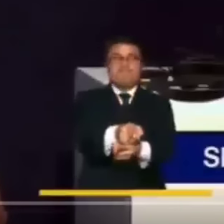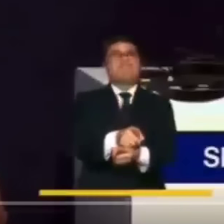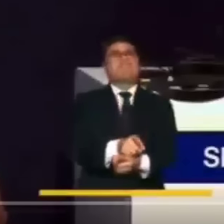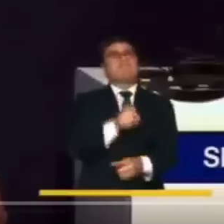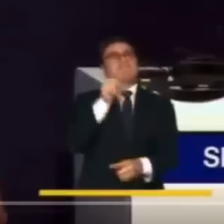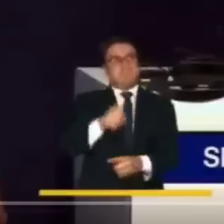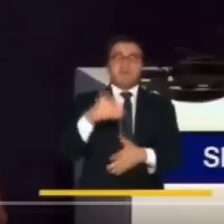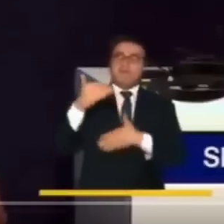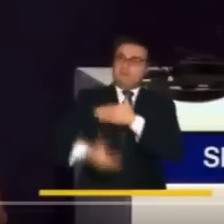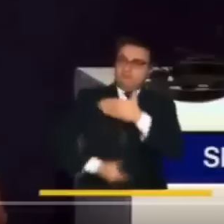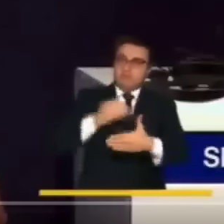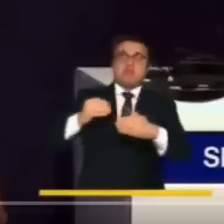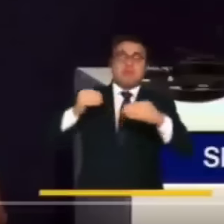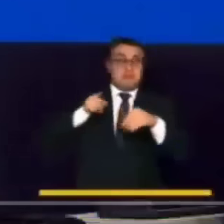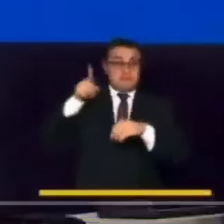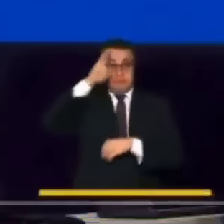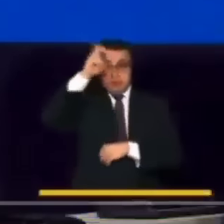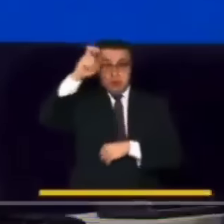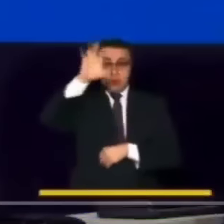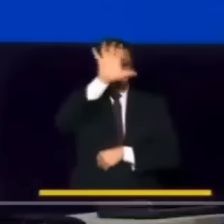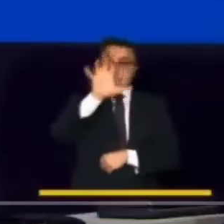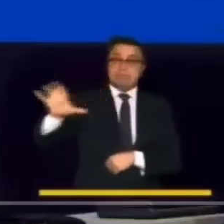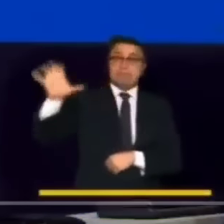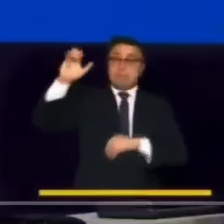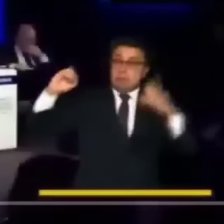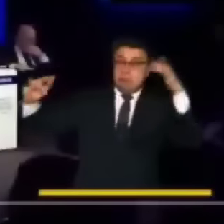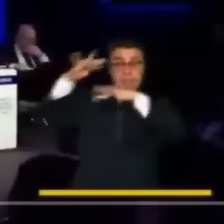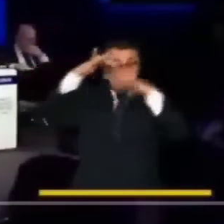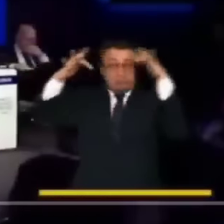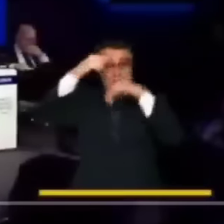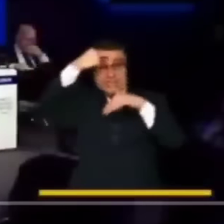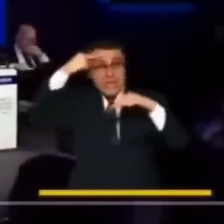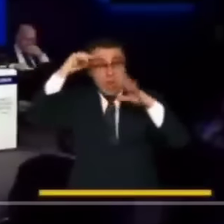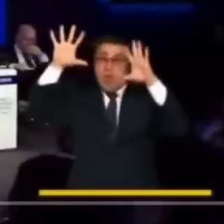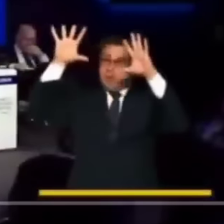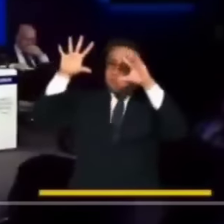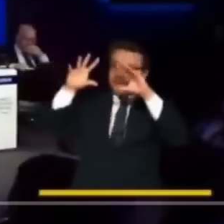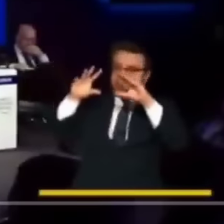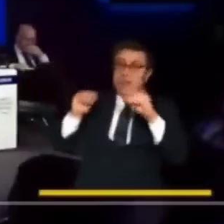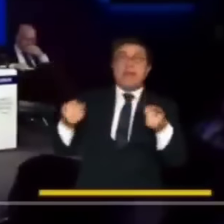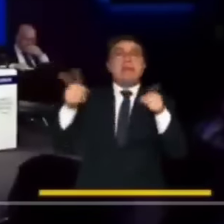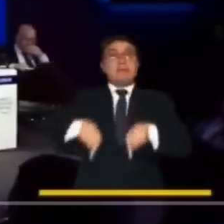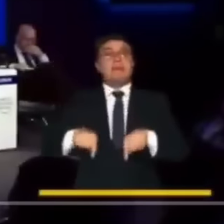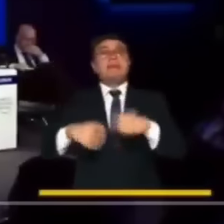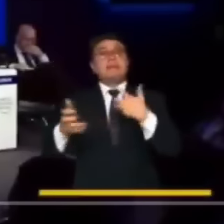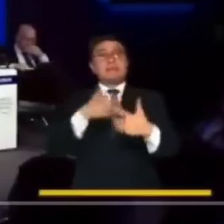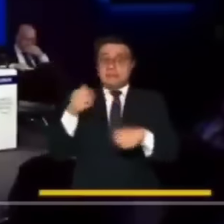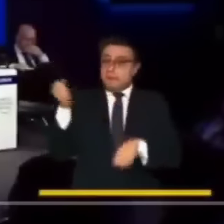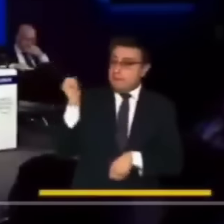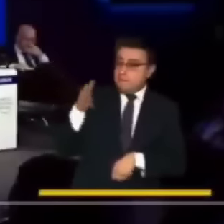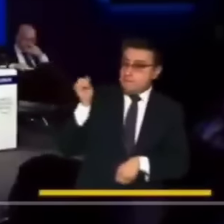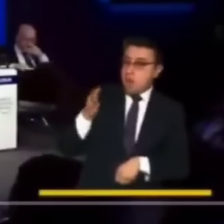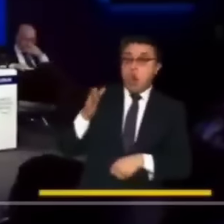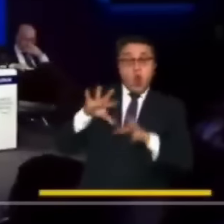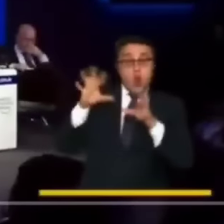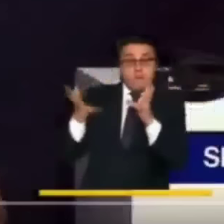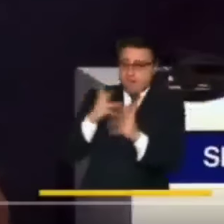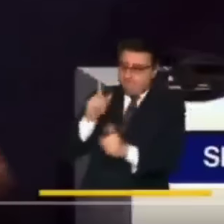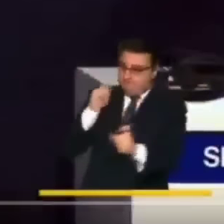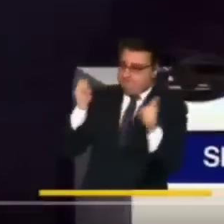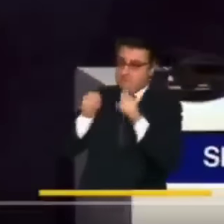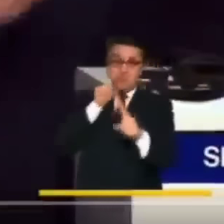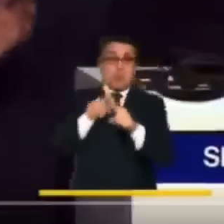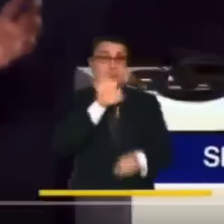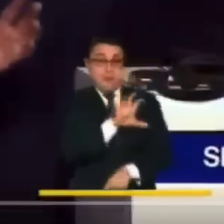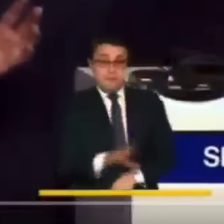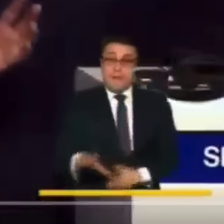que disminuir la emisión de las chimeneas del norte y hay que cambiar el sistema financiero mundial para permitir que se liberen los recursos de los países